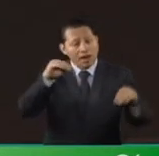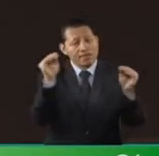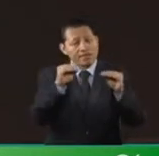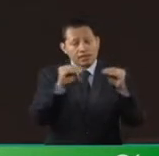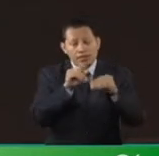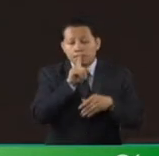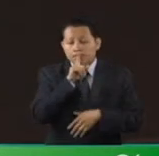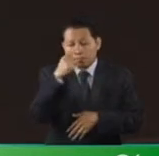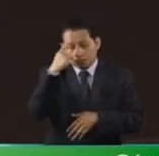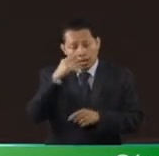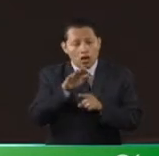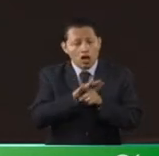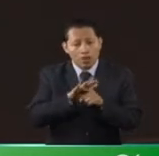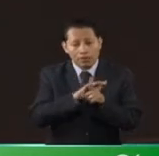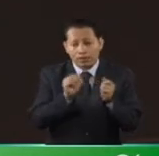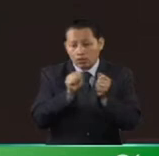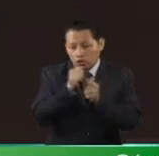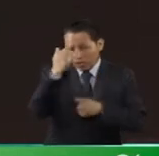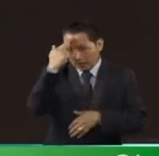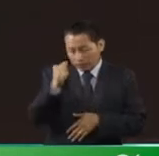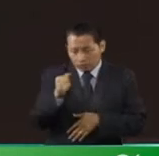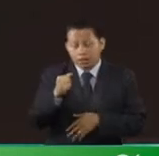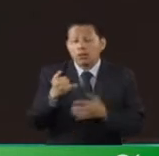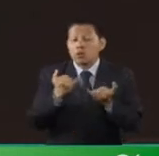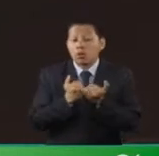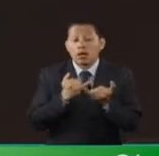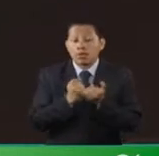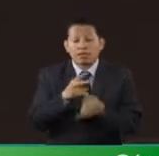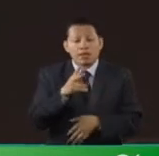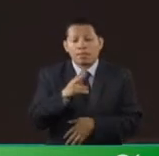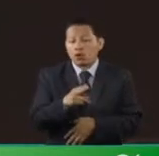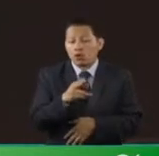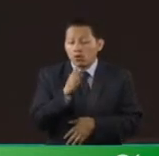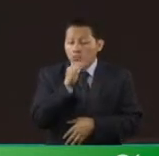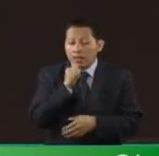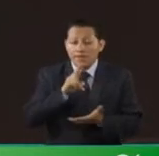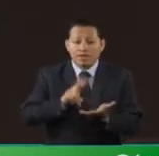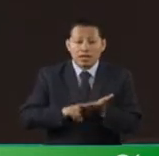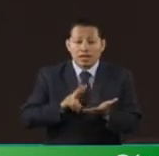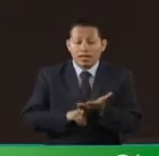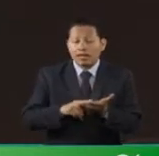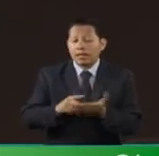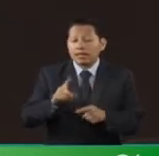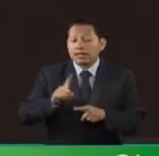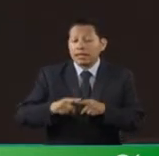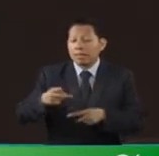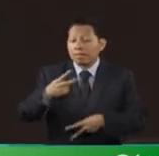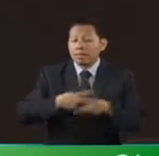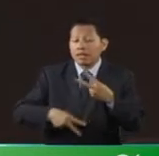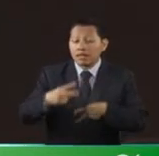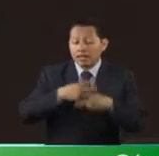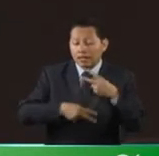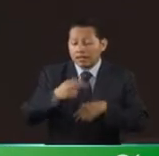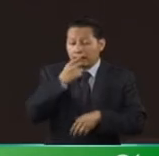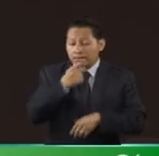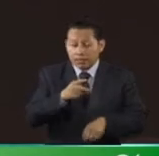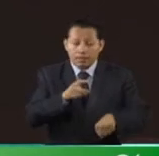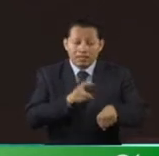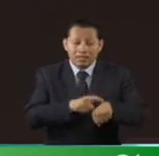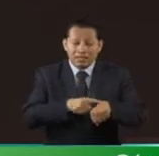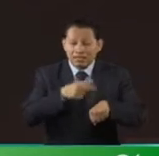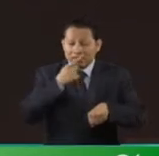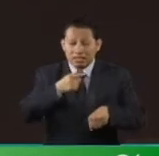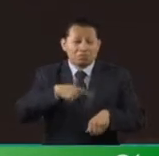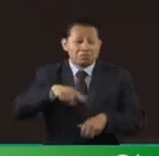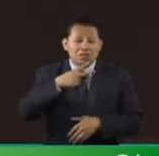y convencer con nuestros argumentos. Y tampoco es válido que quien venga a decirnos ignorantes… Ha concluido su tiempo. Y a